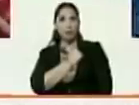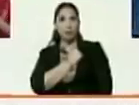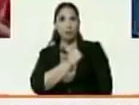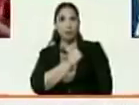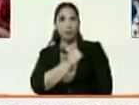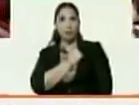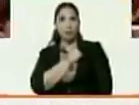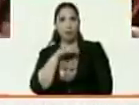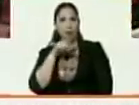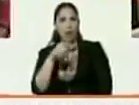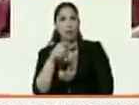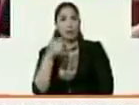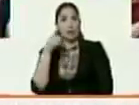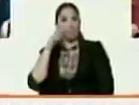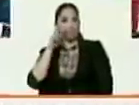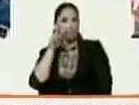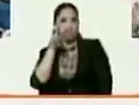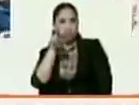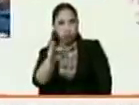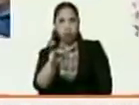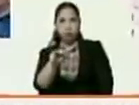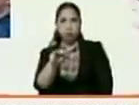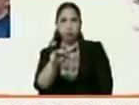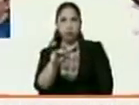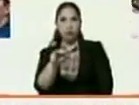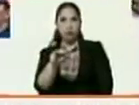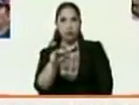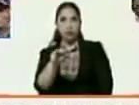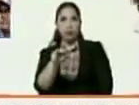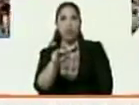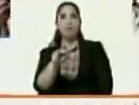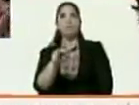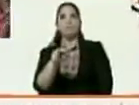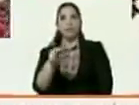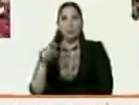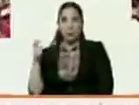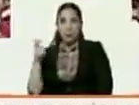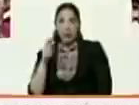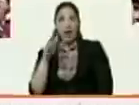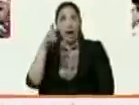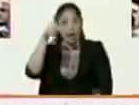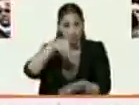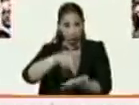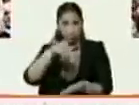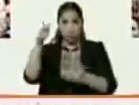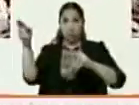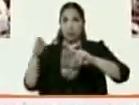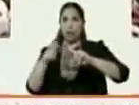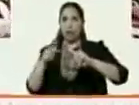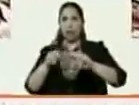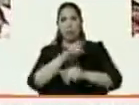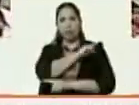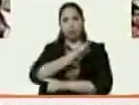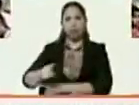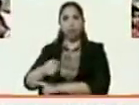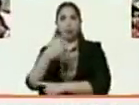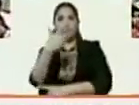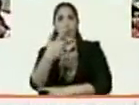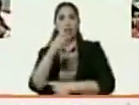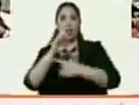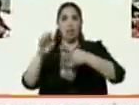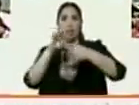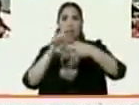con esa perspectiva llegamos al Táchira. Y yo he girado 3 instrucciones